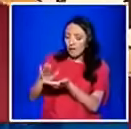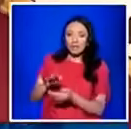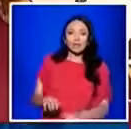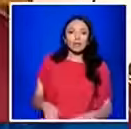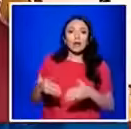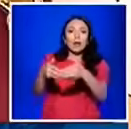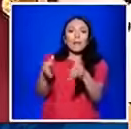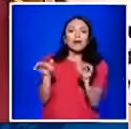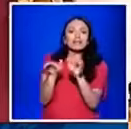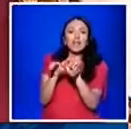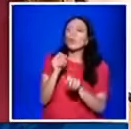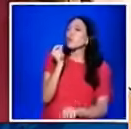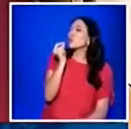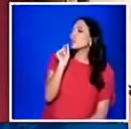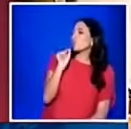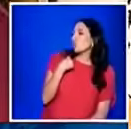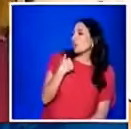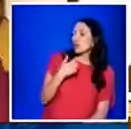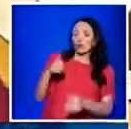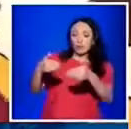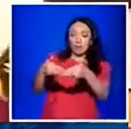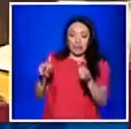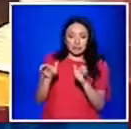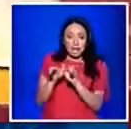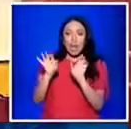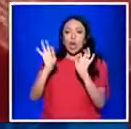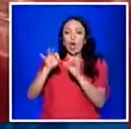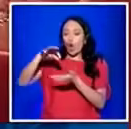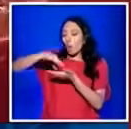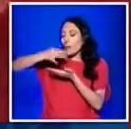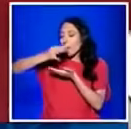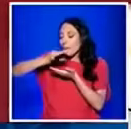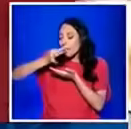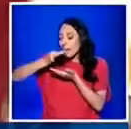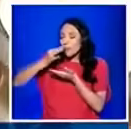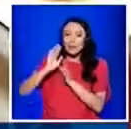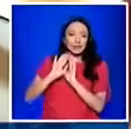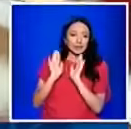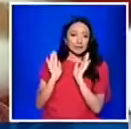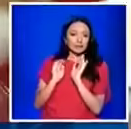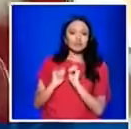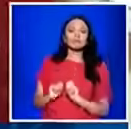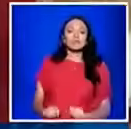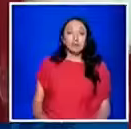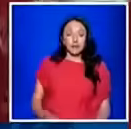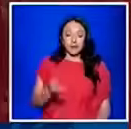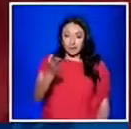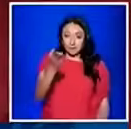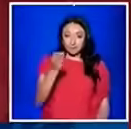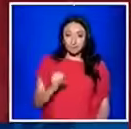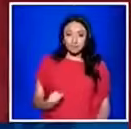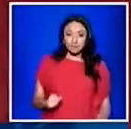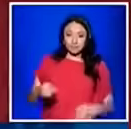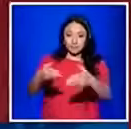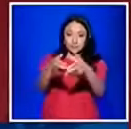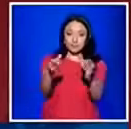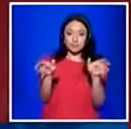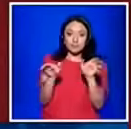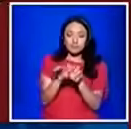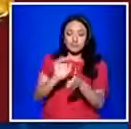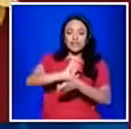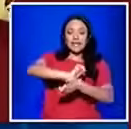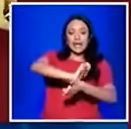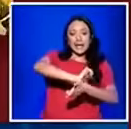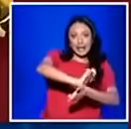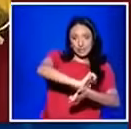quiero solamente picar algo. Tenemos una tablita para que puedan picar. Eso es nuestra tradición. Esa tablita que nomás tiene, ¿eh? Esa tablita está interesante. Quesos